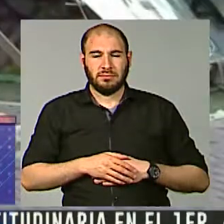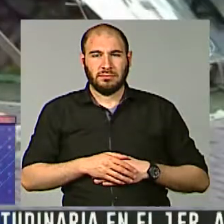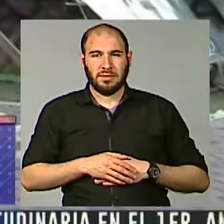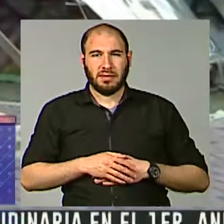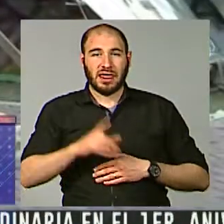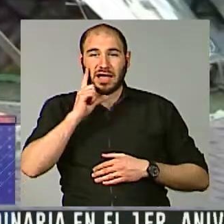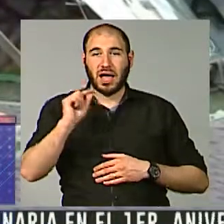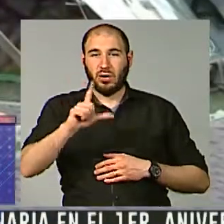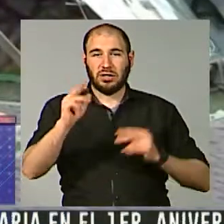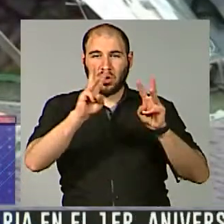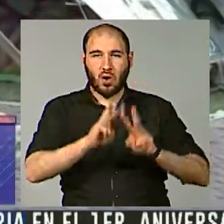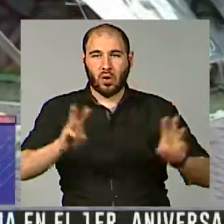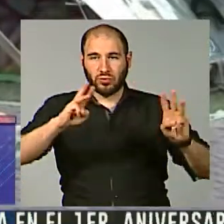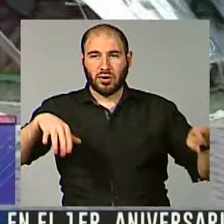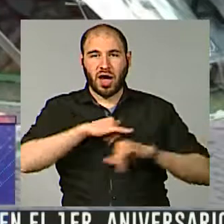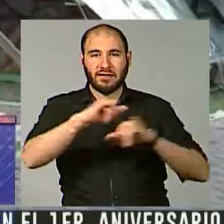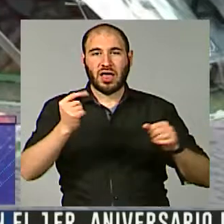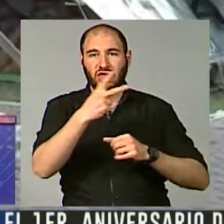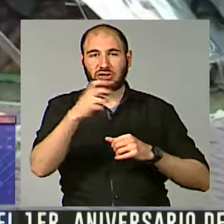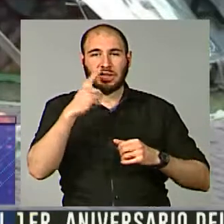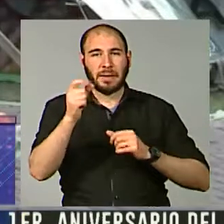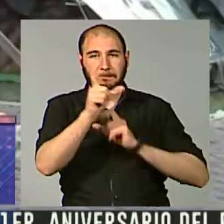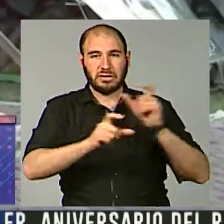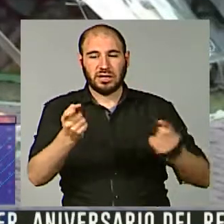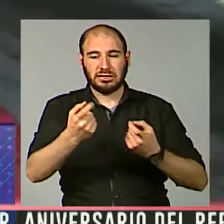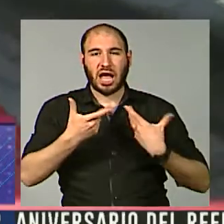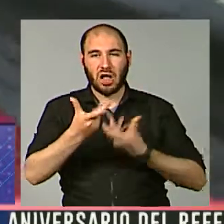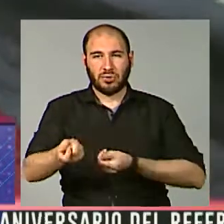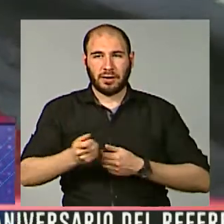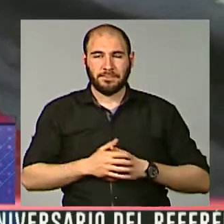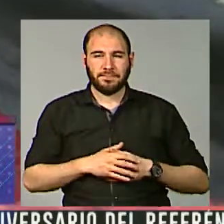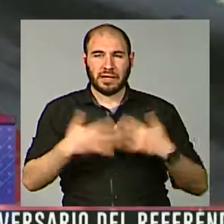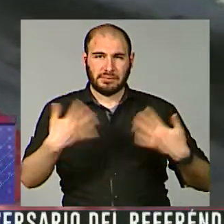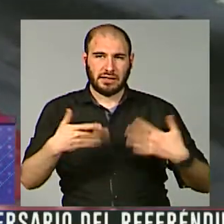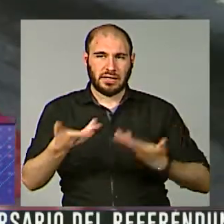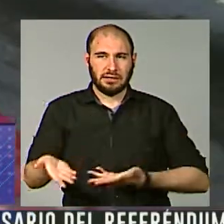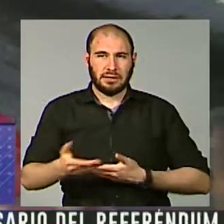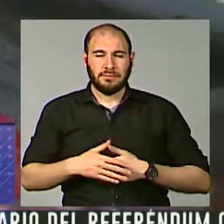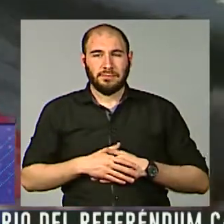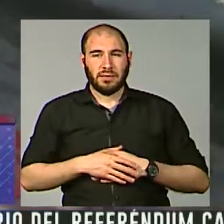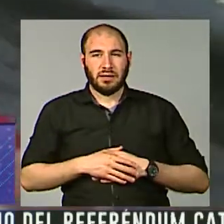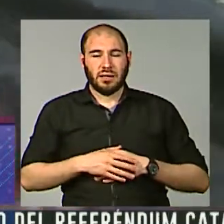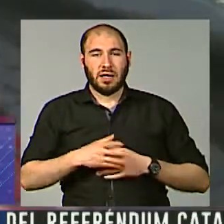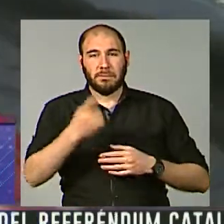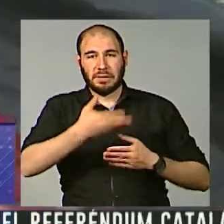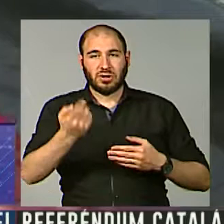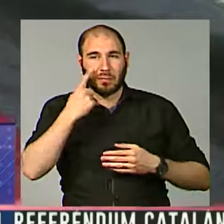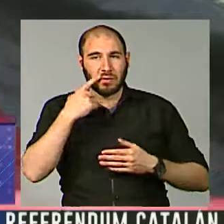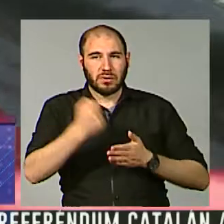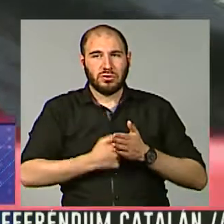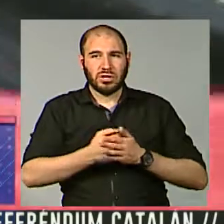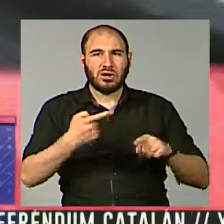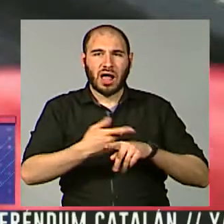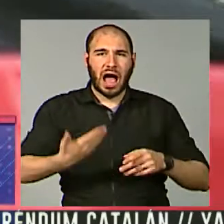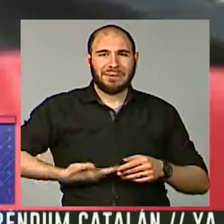El lunes la ONU reportó que casi 200.000 personas requieren ayuda humanitaria de emergencia. Los sobrevivientes luchan contra el